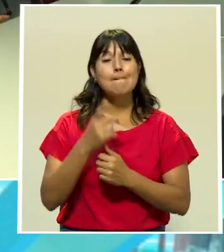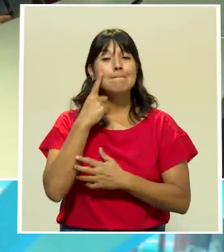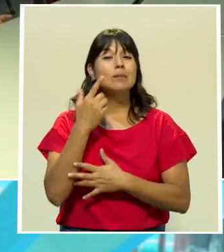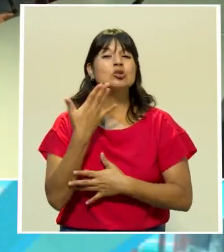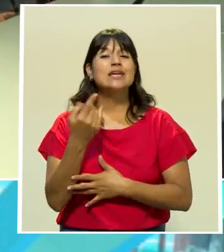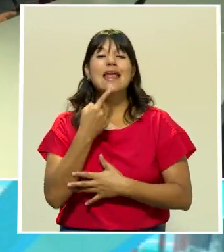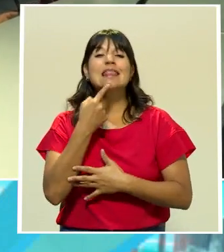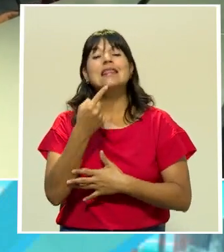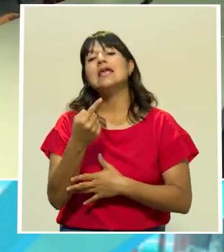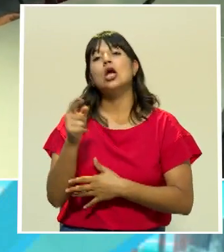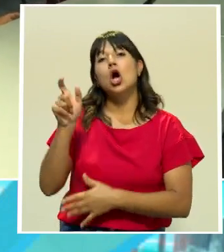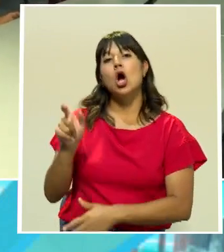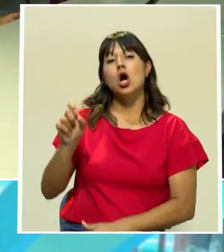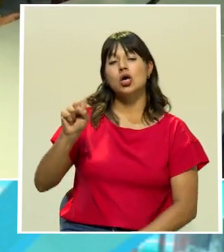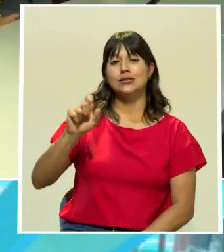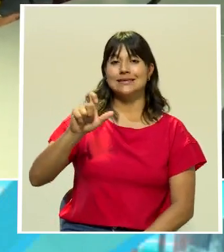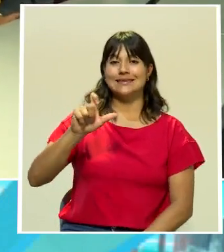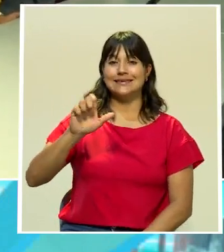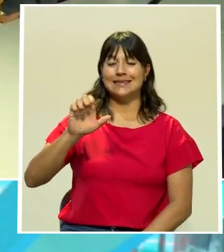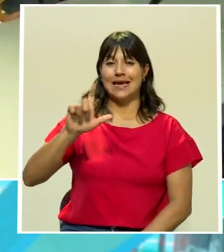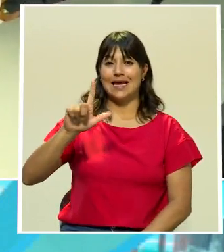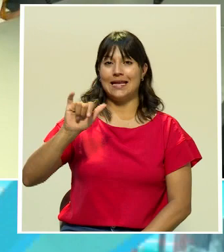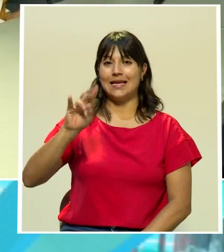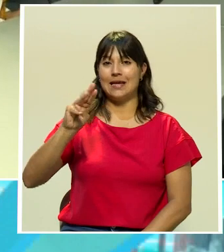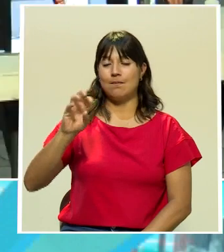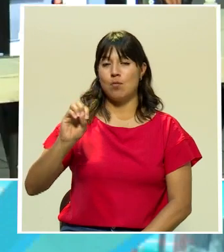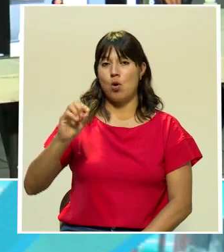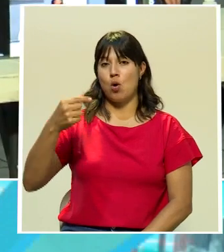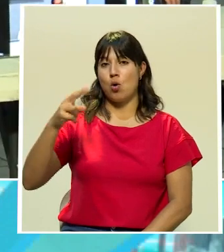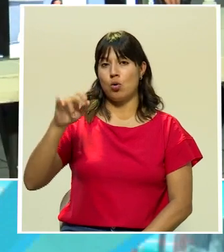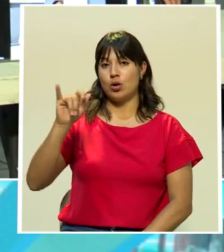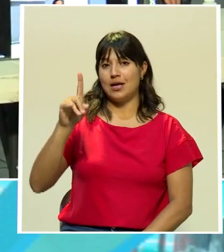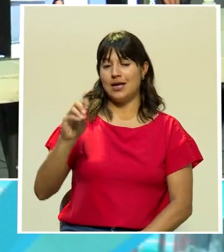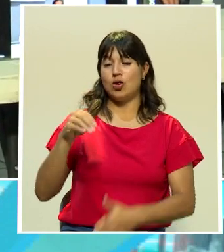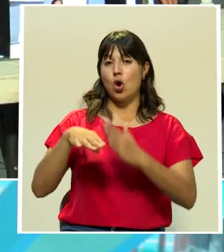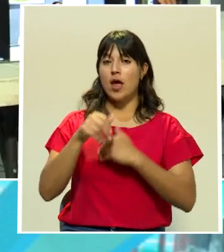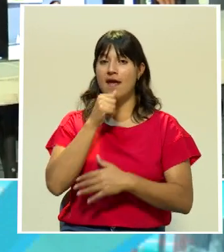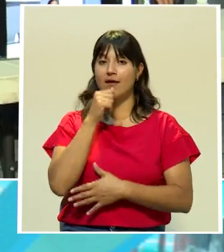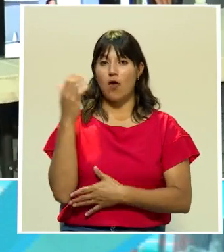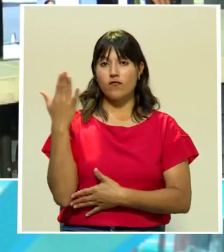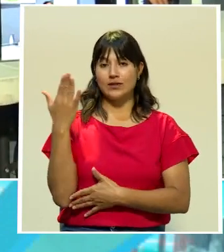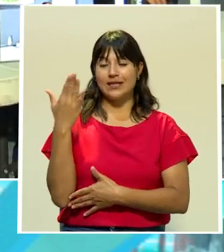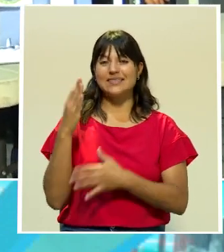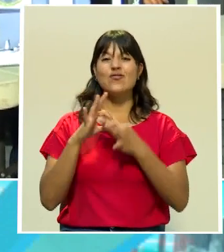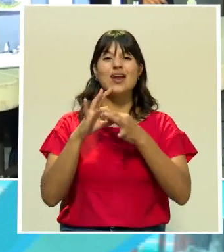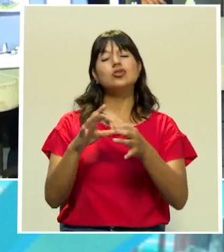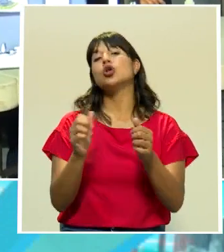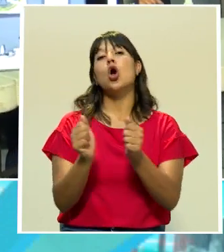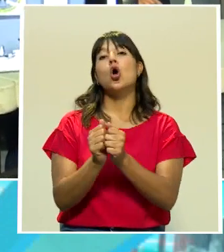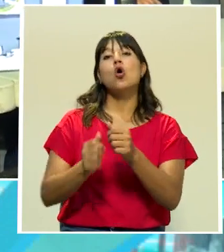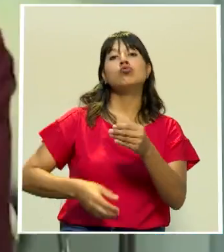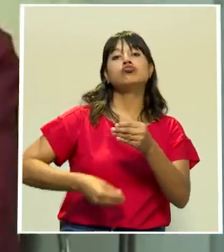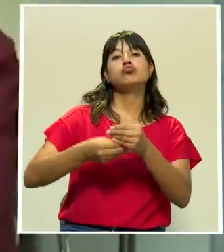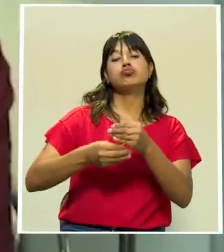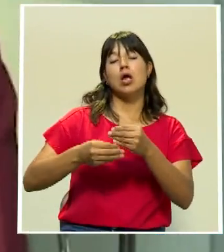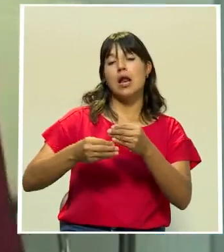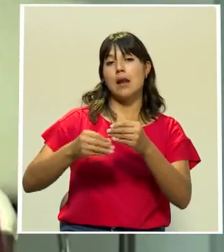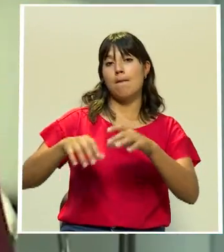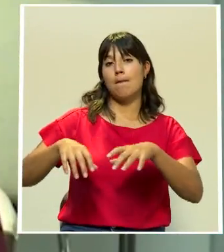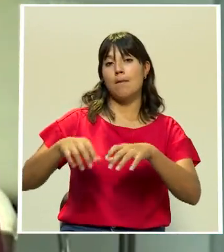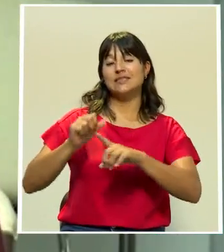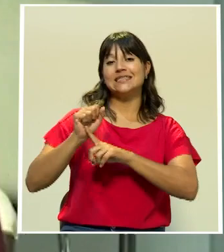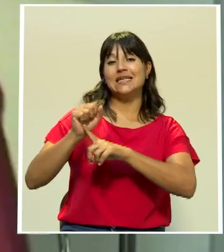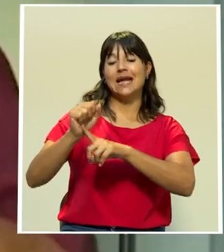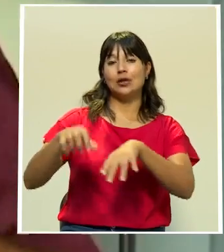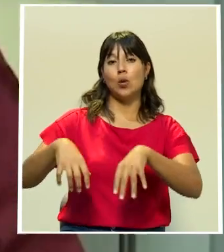conferencia de prensa sobre lo que ellos consideran este acuerdo con los sindicatos del Poder Judicial. Veamos. Con ello, ¿qué